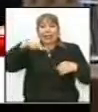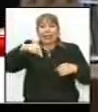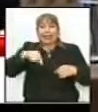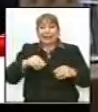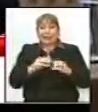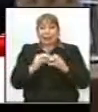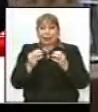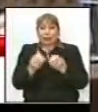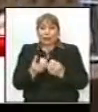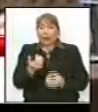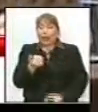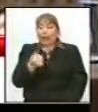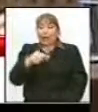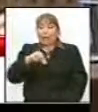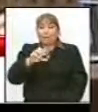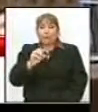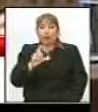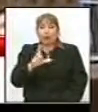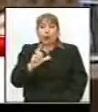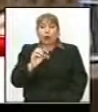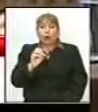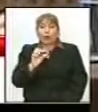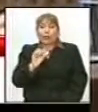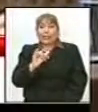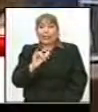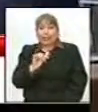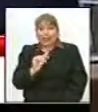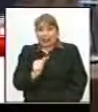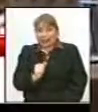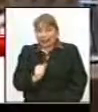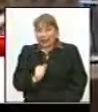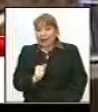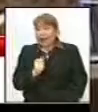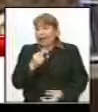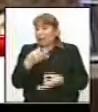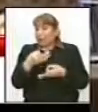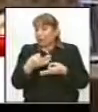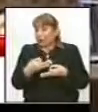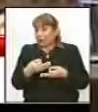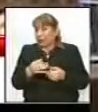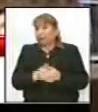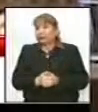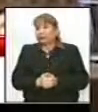lo que es apología contra el terrorismo. Entonces, la verdad que